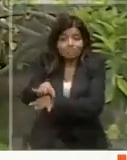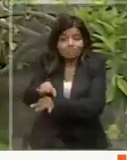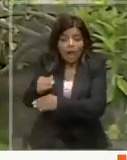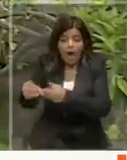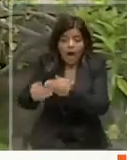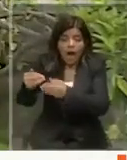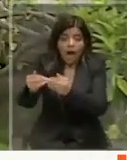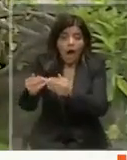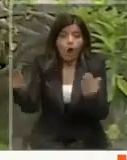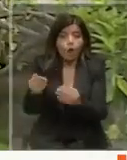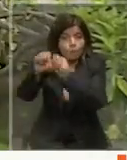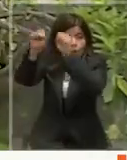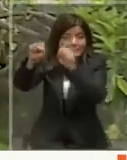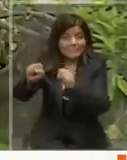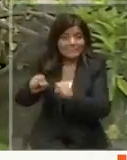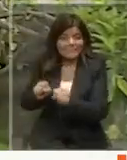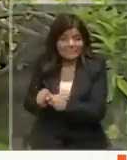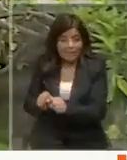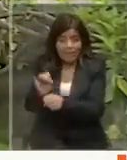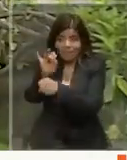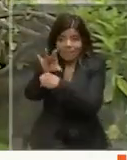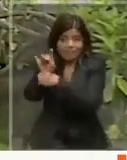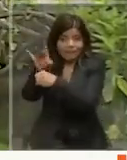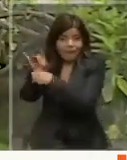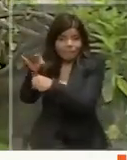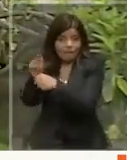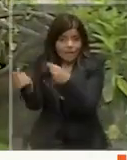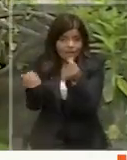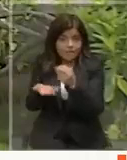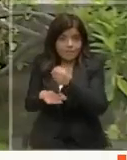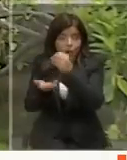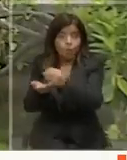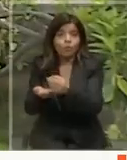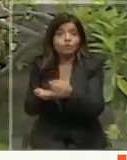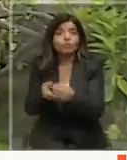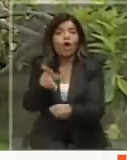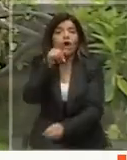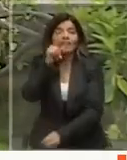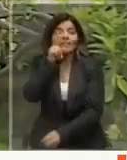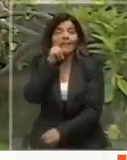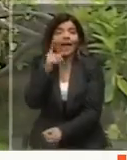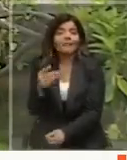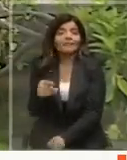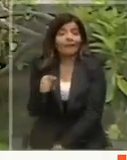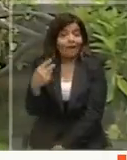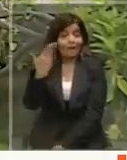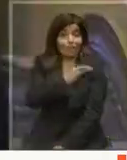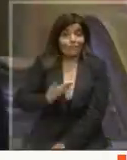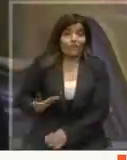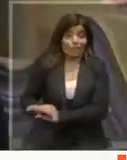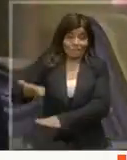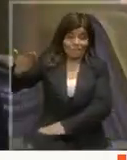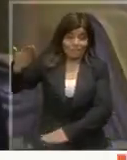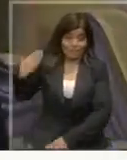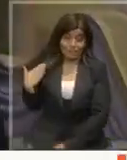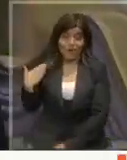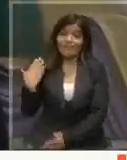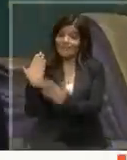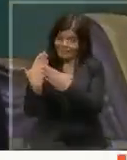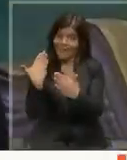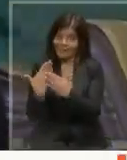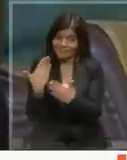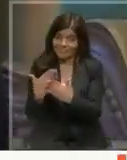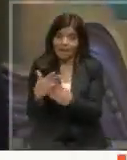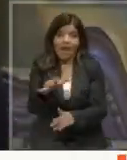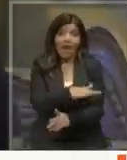de esta forma de transferencias de recursos vino del gobierno de su propio sector no el nuestro la situación no